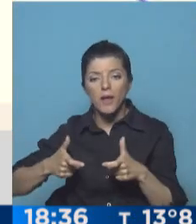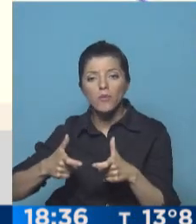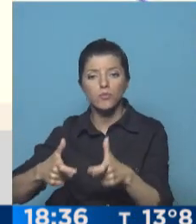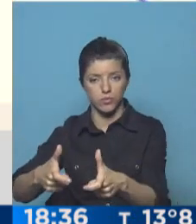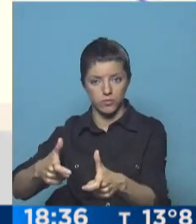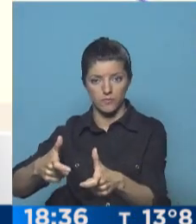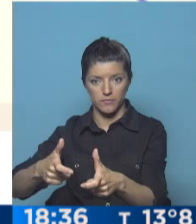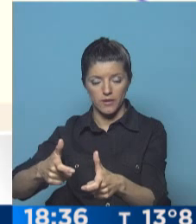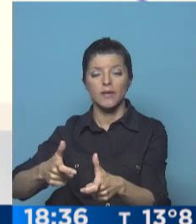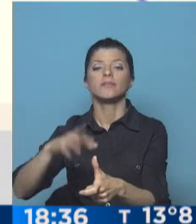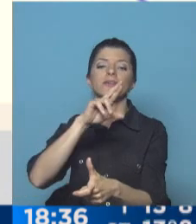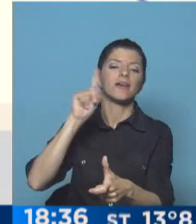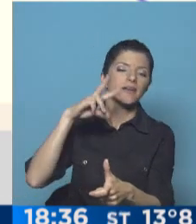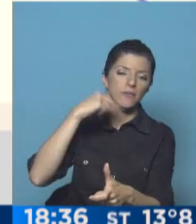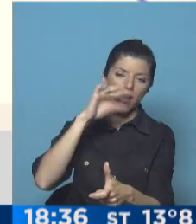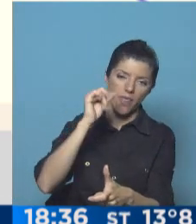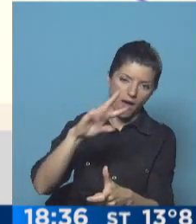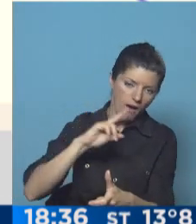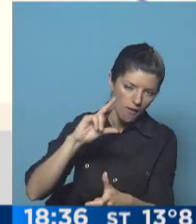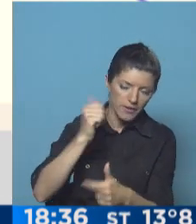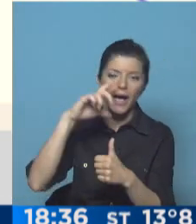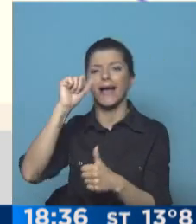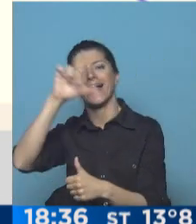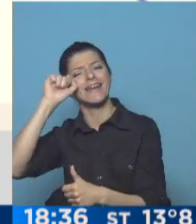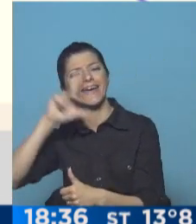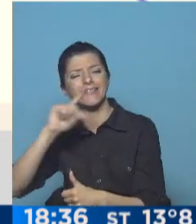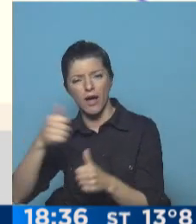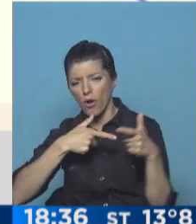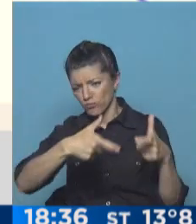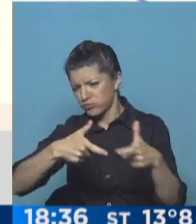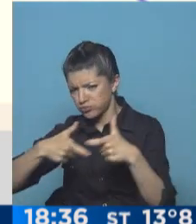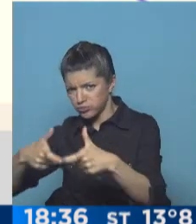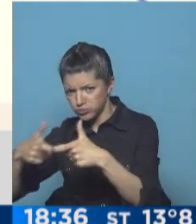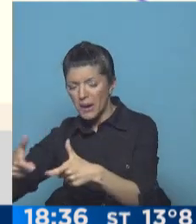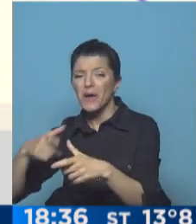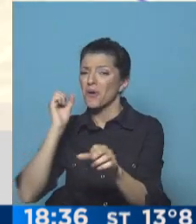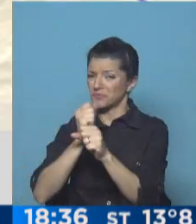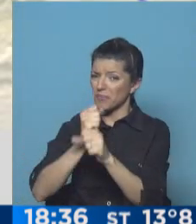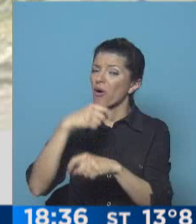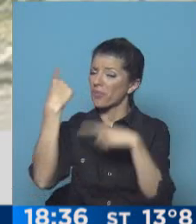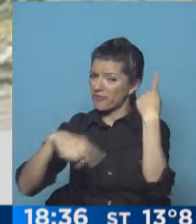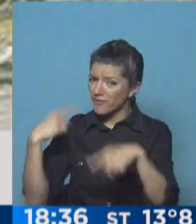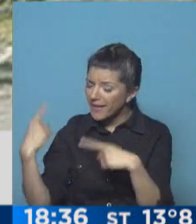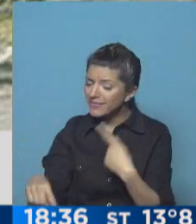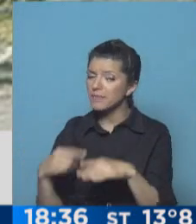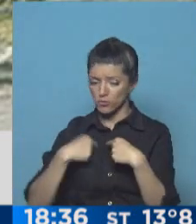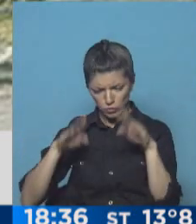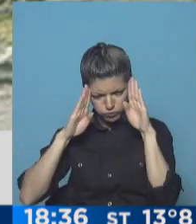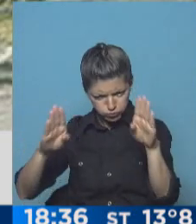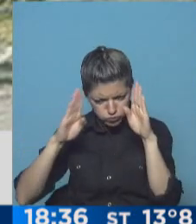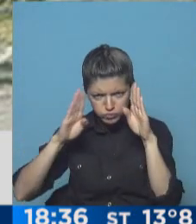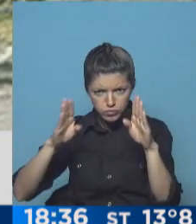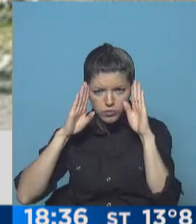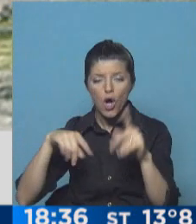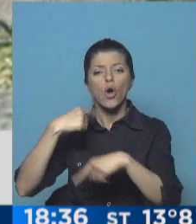Muster, Comodoro Rivadavia, Caleta, con los problemas operativos que tuvo y que hemos enfrentado duplicando el